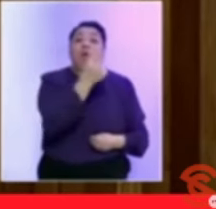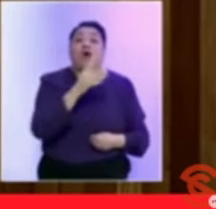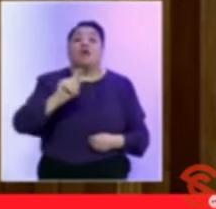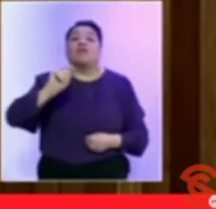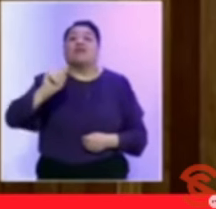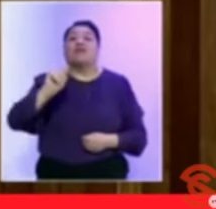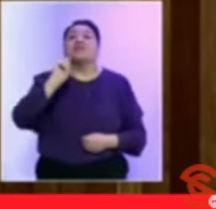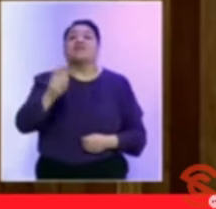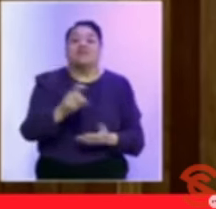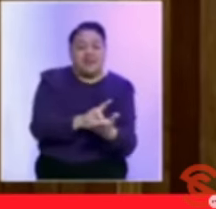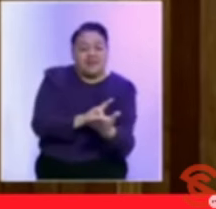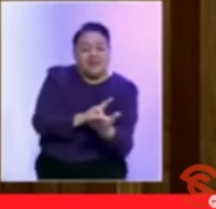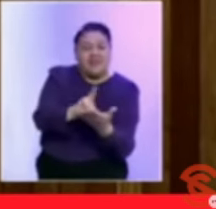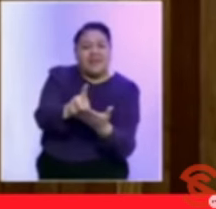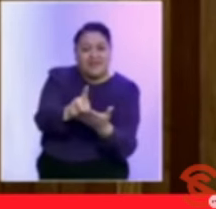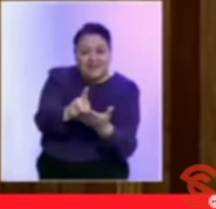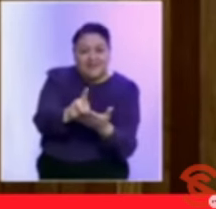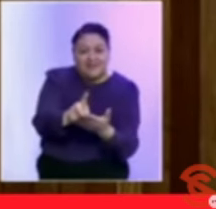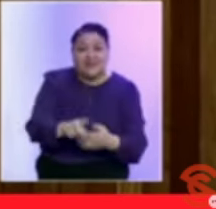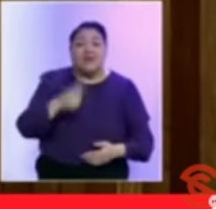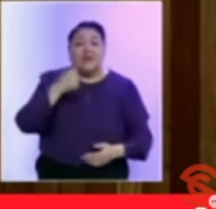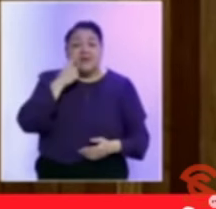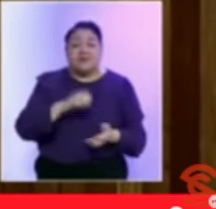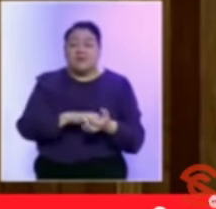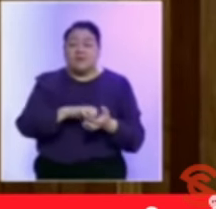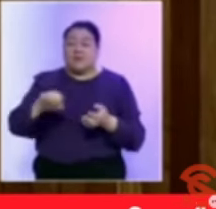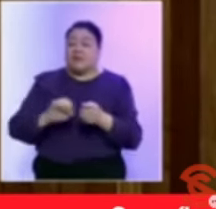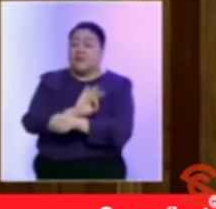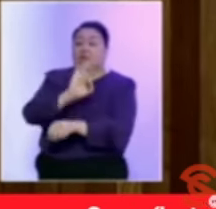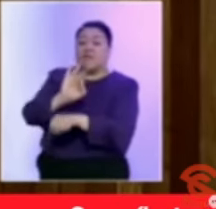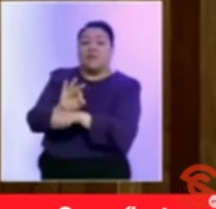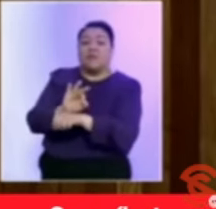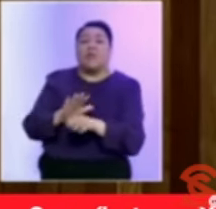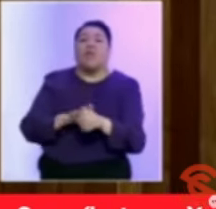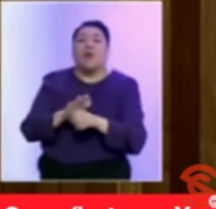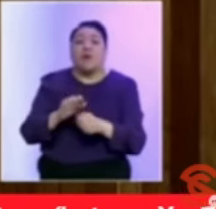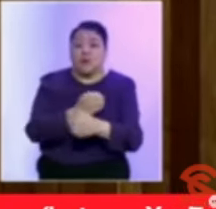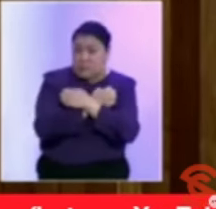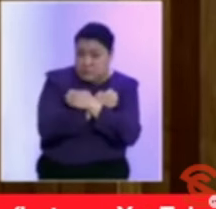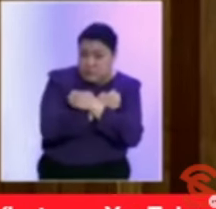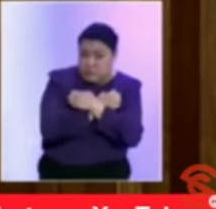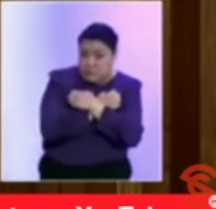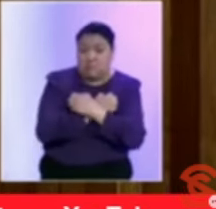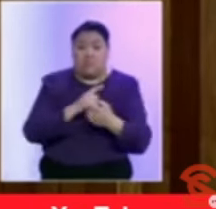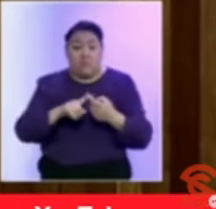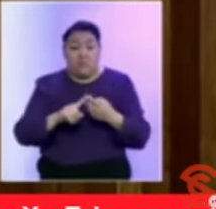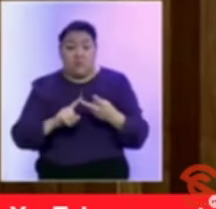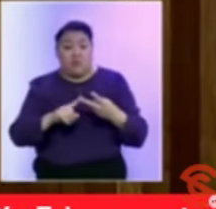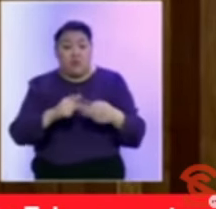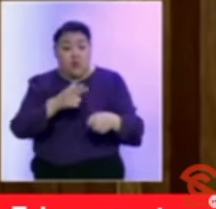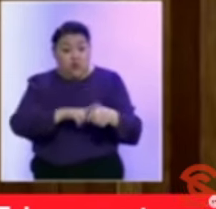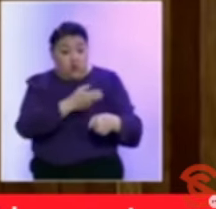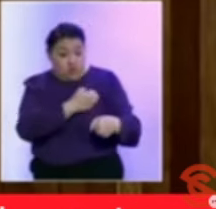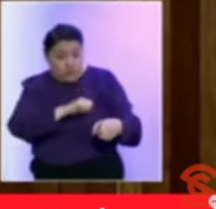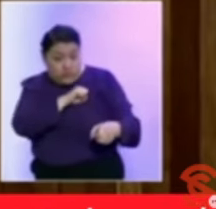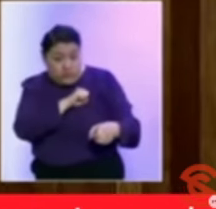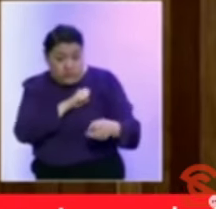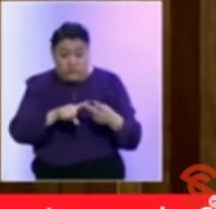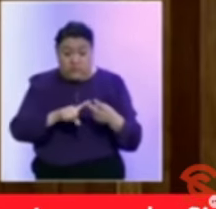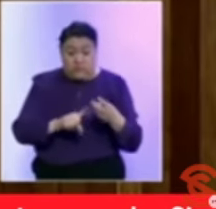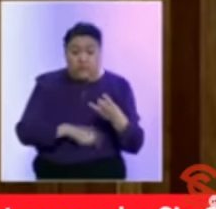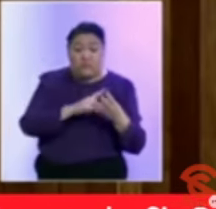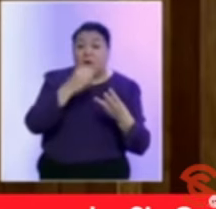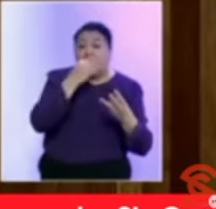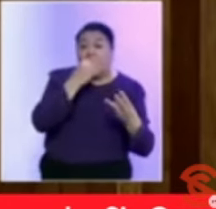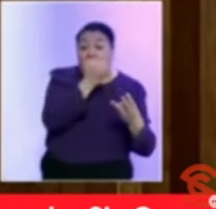derechos y no como privilegios la educación el acceso a la salud la alimentación